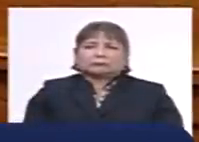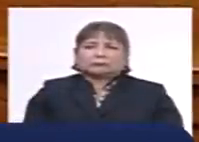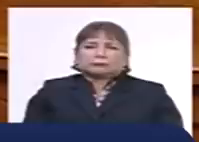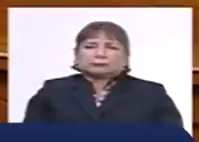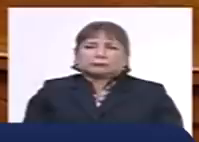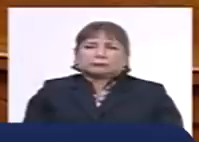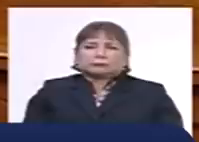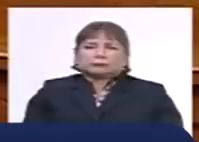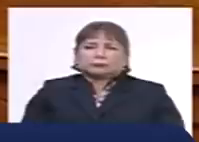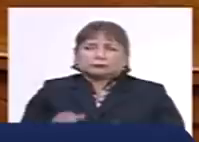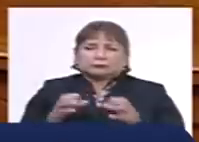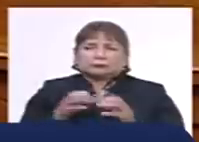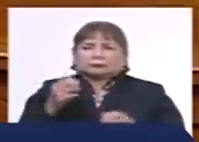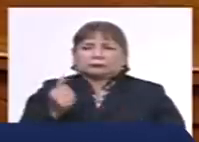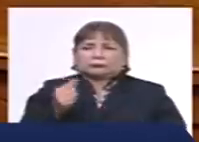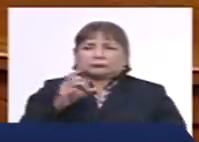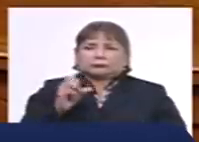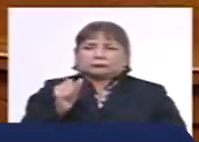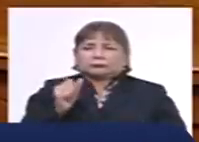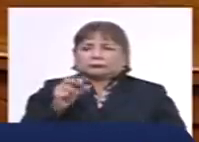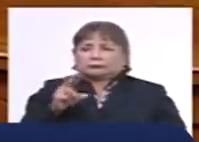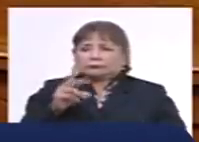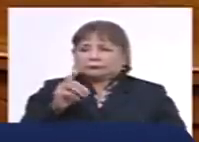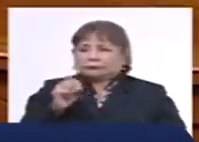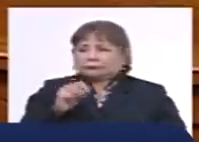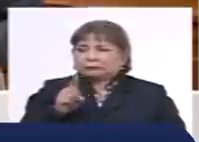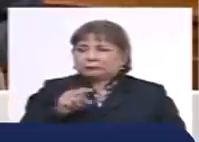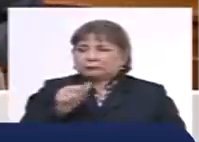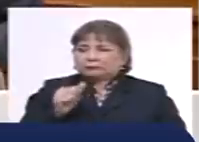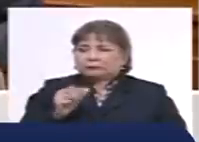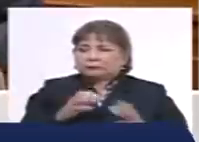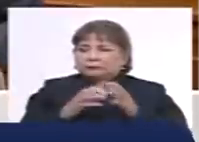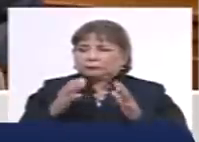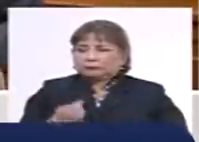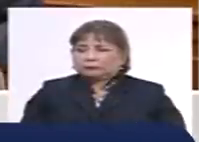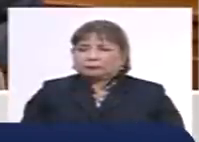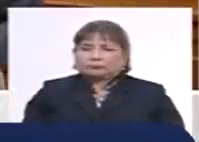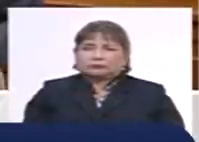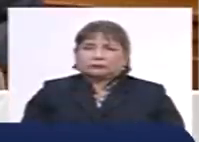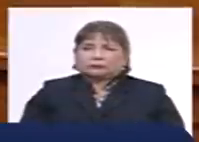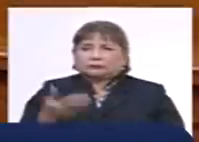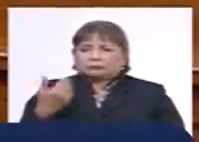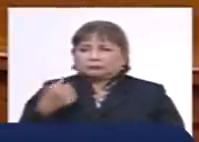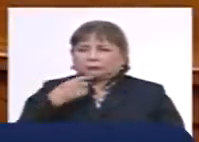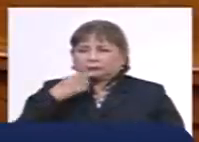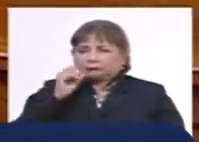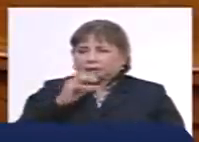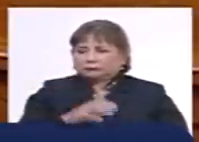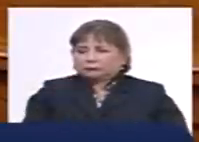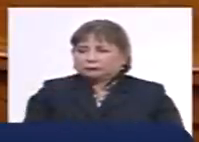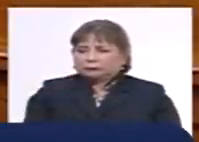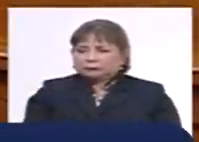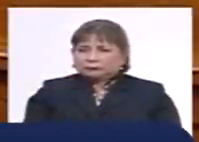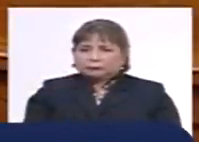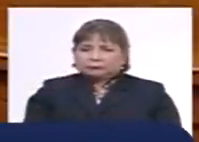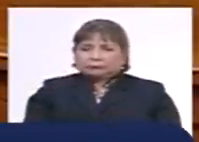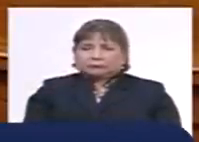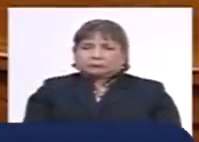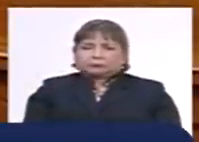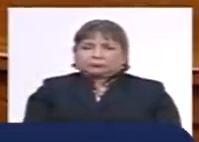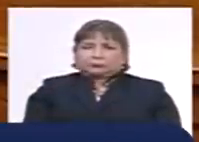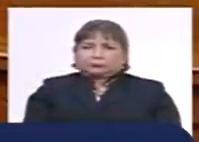el congresista Anderson y a la congresista que antes he mencionado.